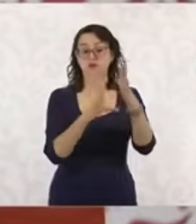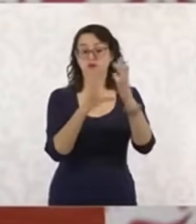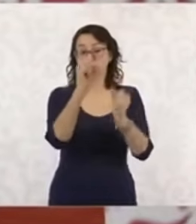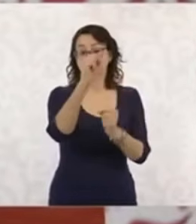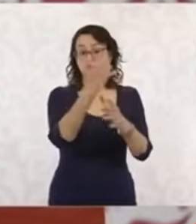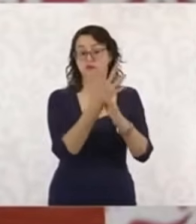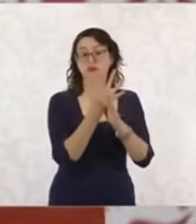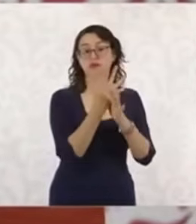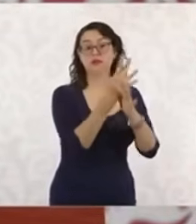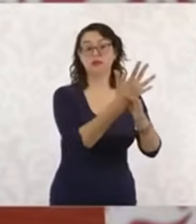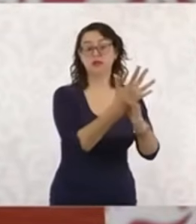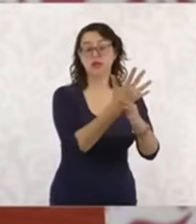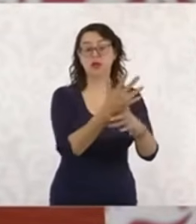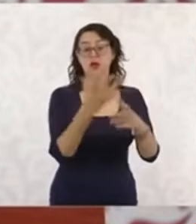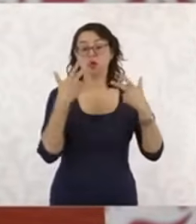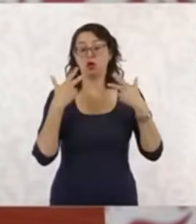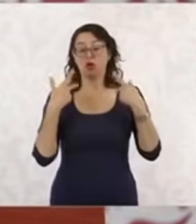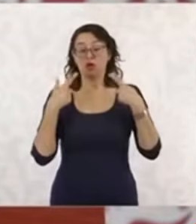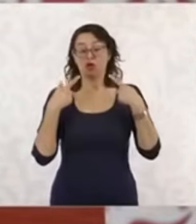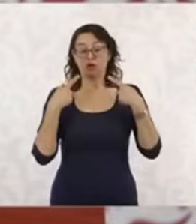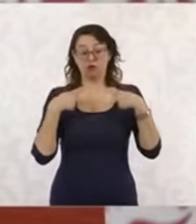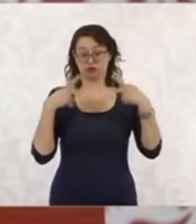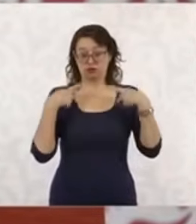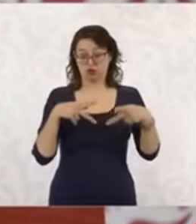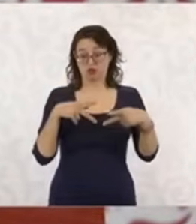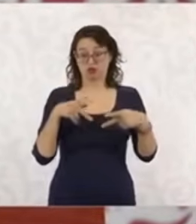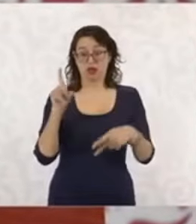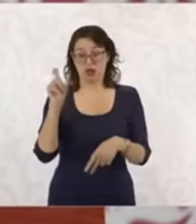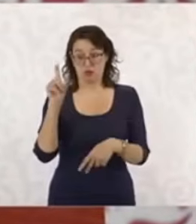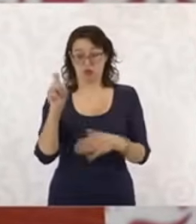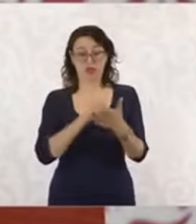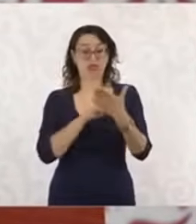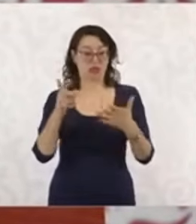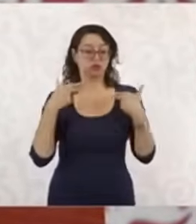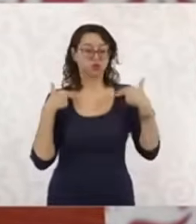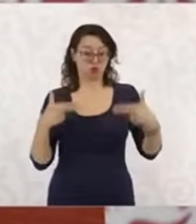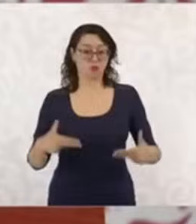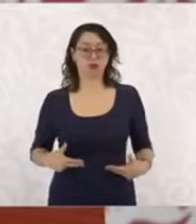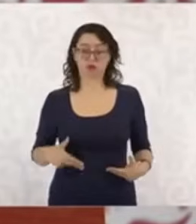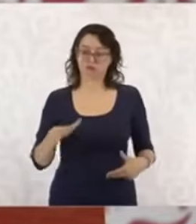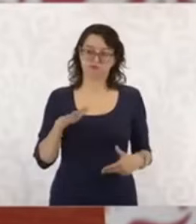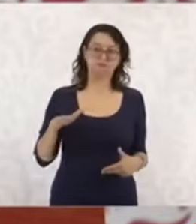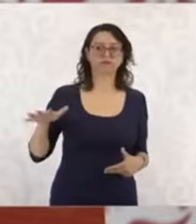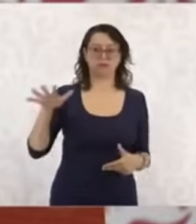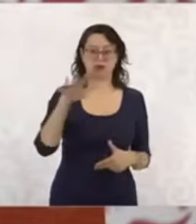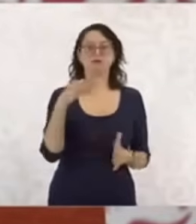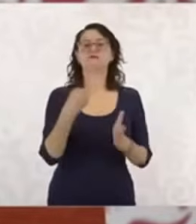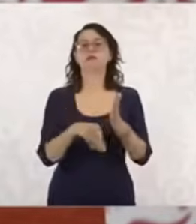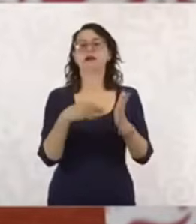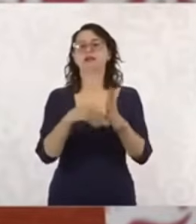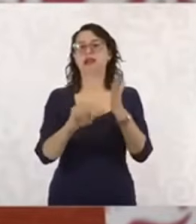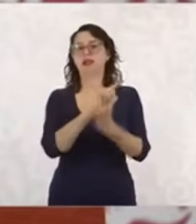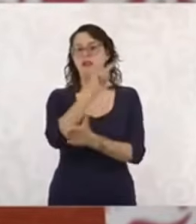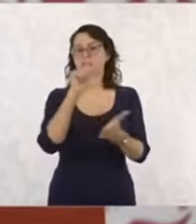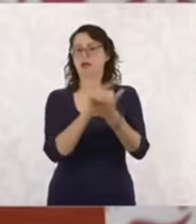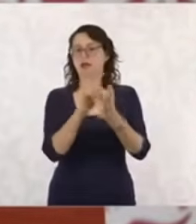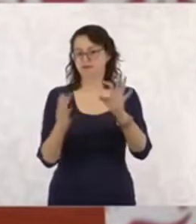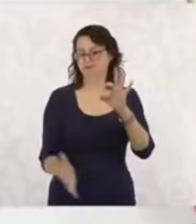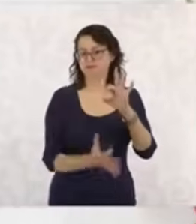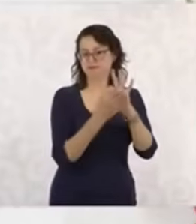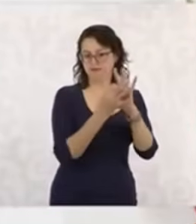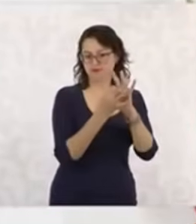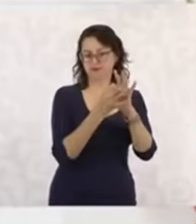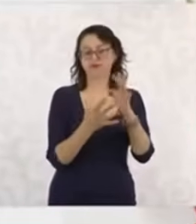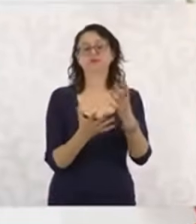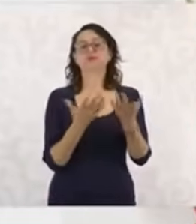el derecho humano al agua, y es reglamentaria, que es la ley general, y también tiene como finalidad establecer las